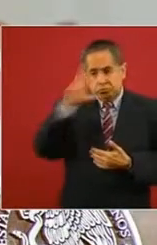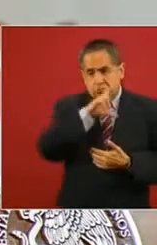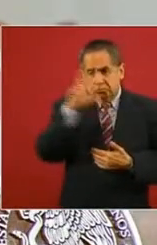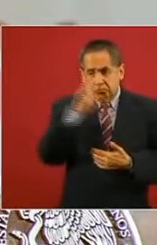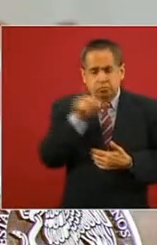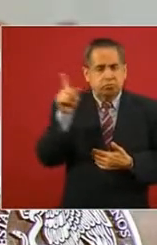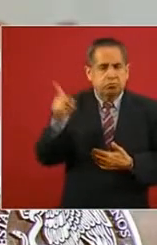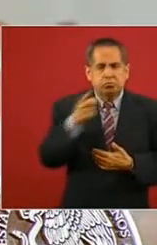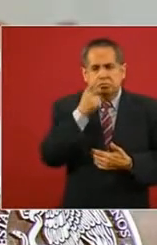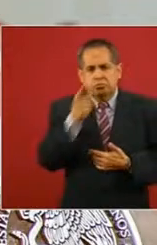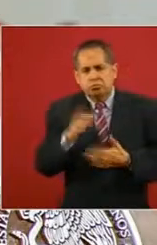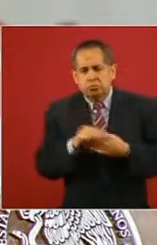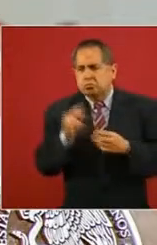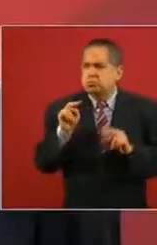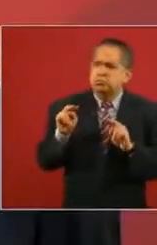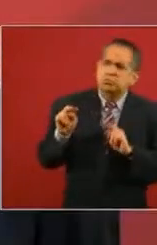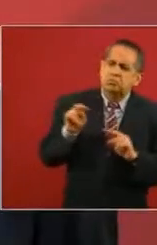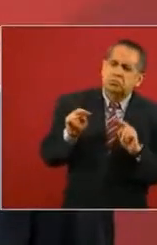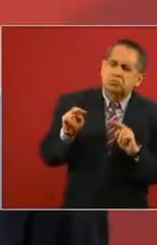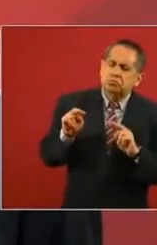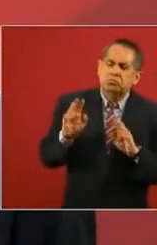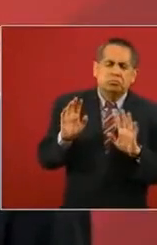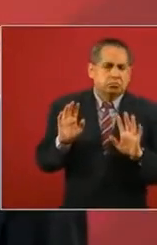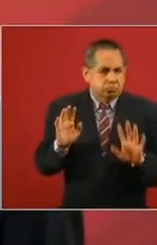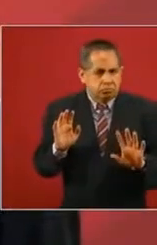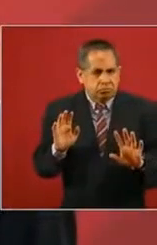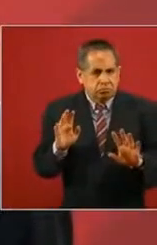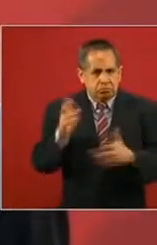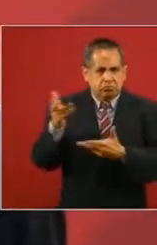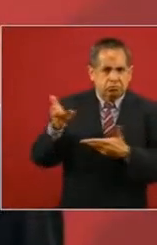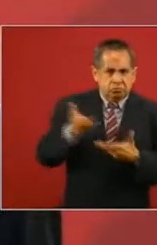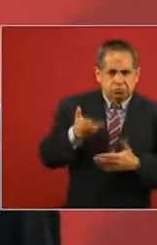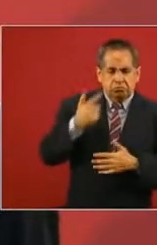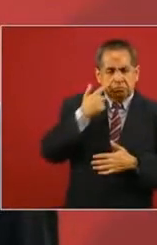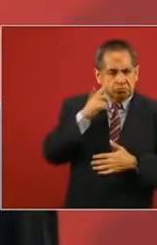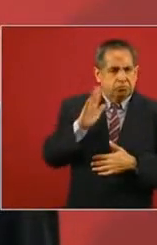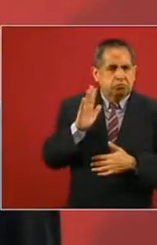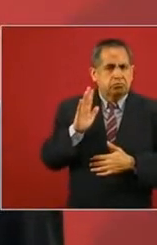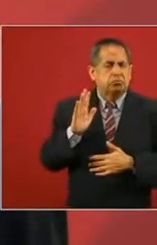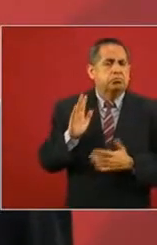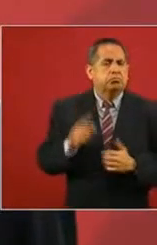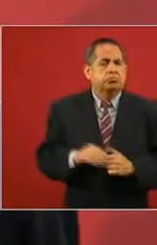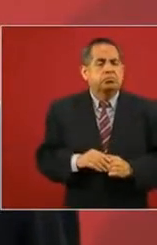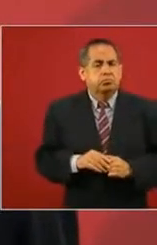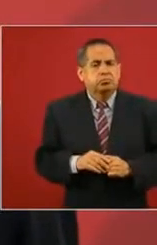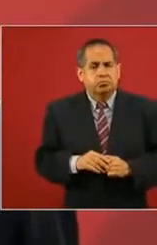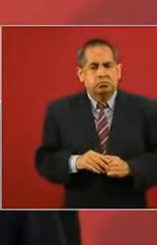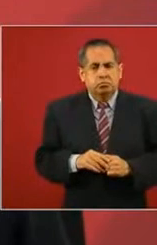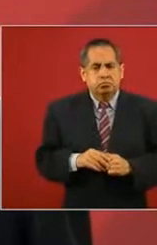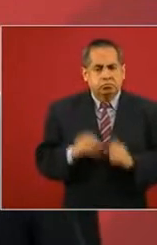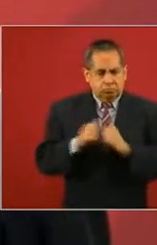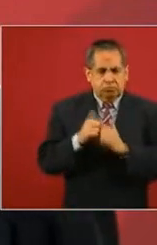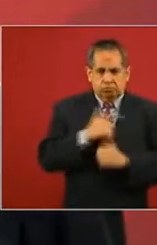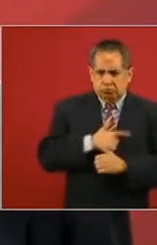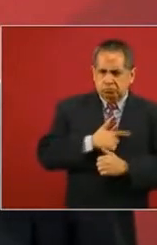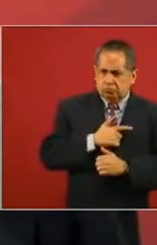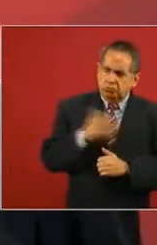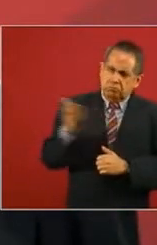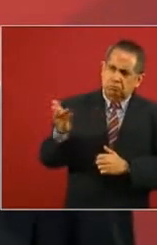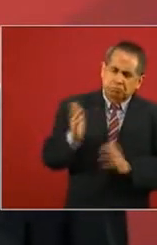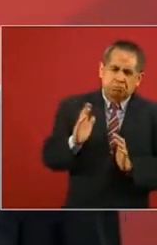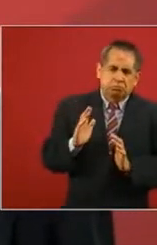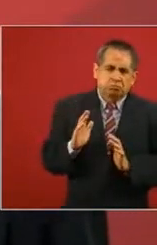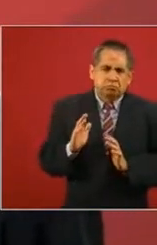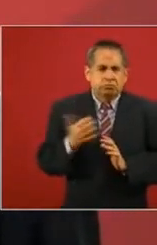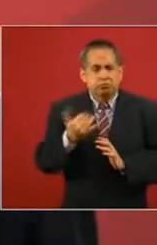Alfaro, de un Corral, justamente para lo que decía hace un rato, justamente que ellos pudieran decir,